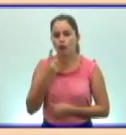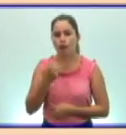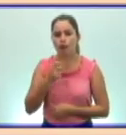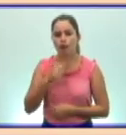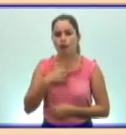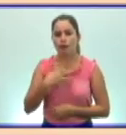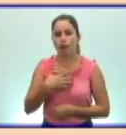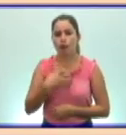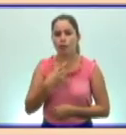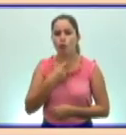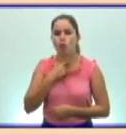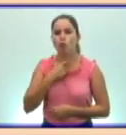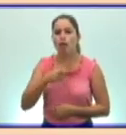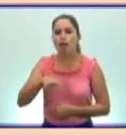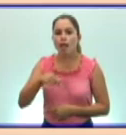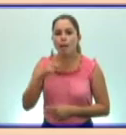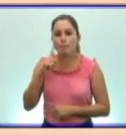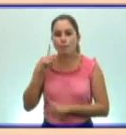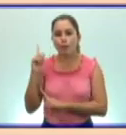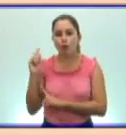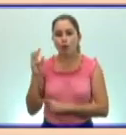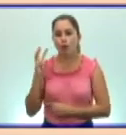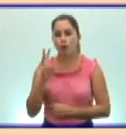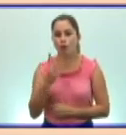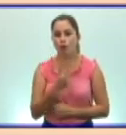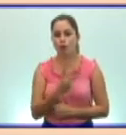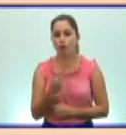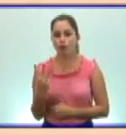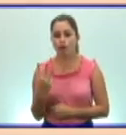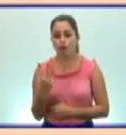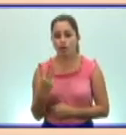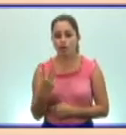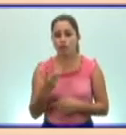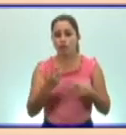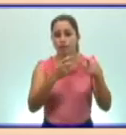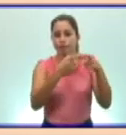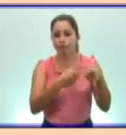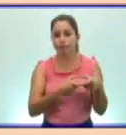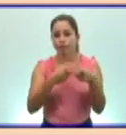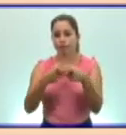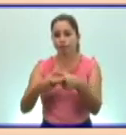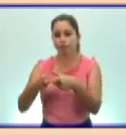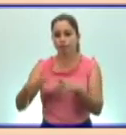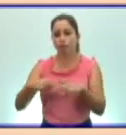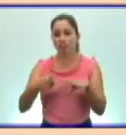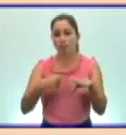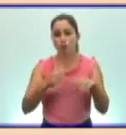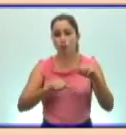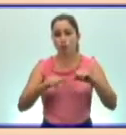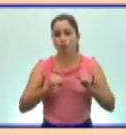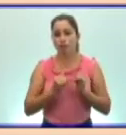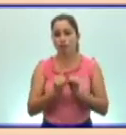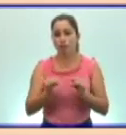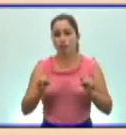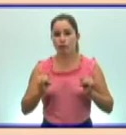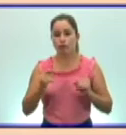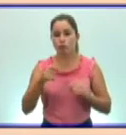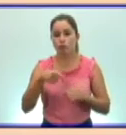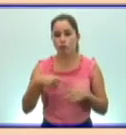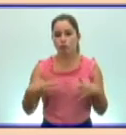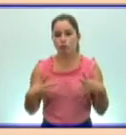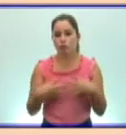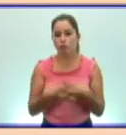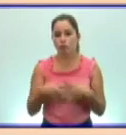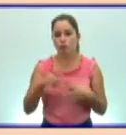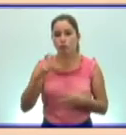ejemplo de tres disoluciones que nos dan informaciones en cuanto a la composición cuantitativa de